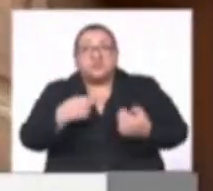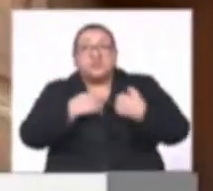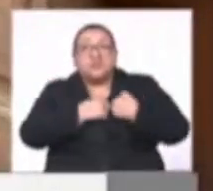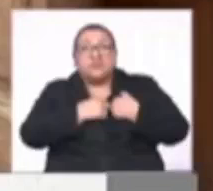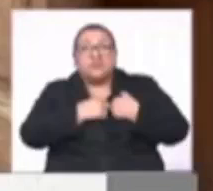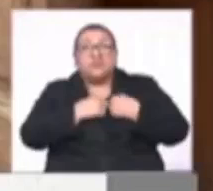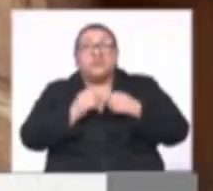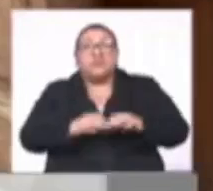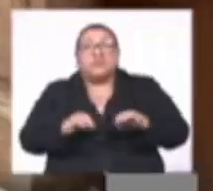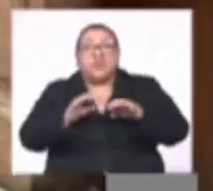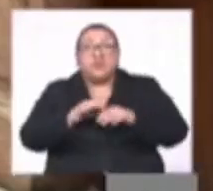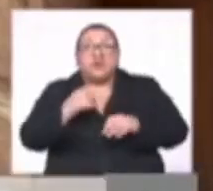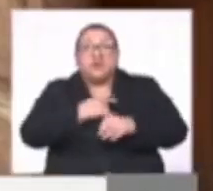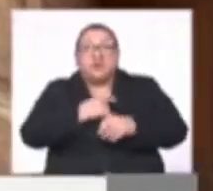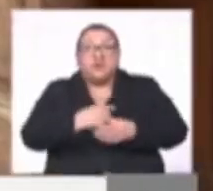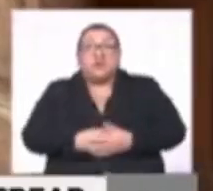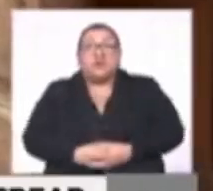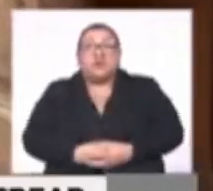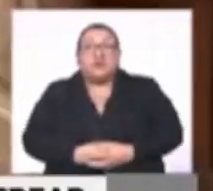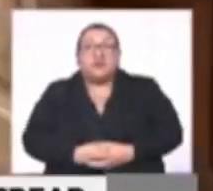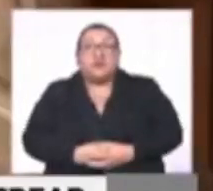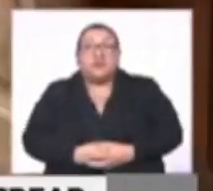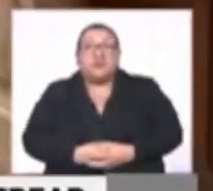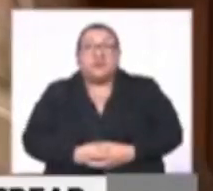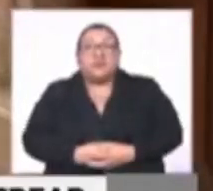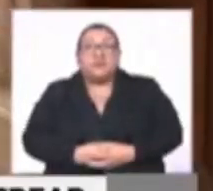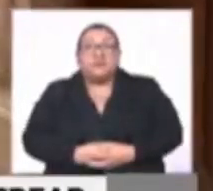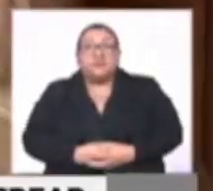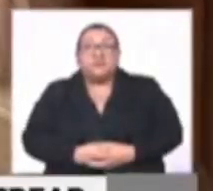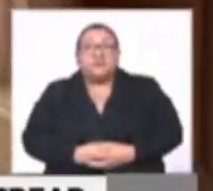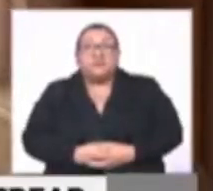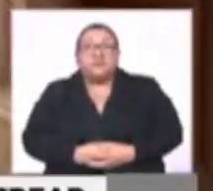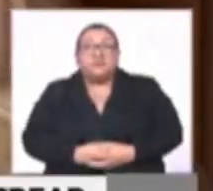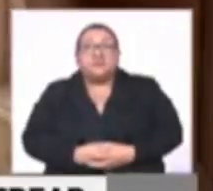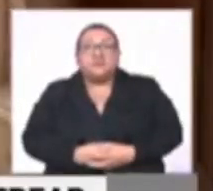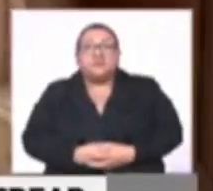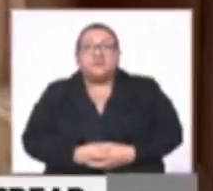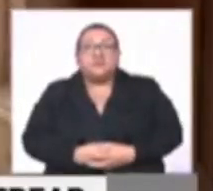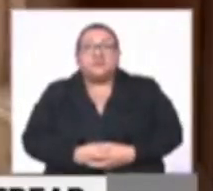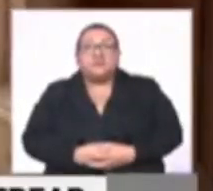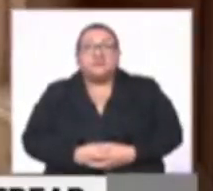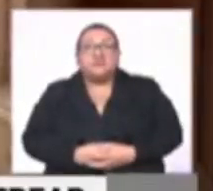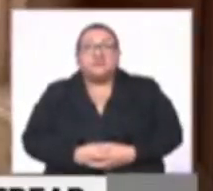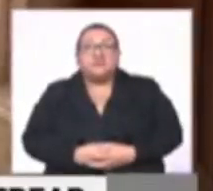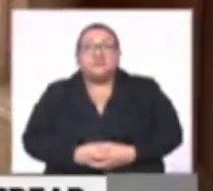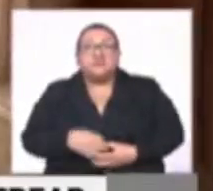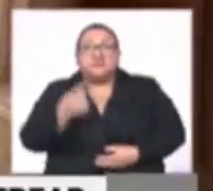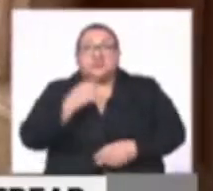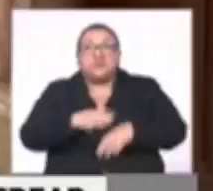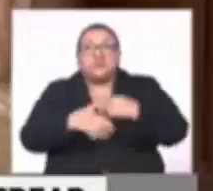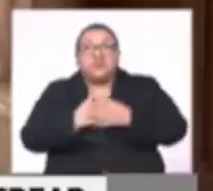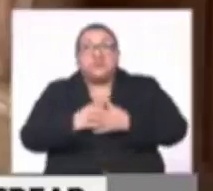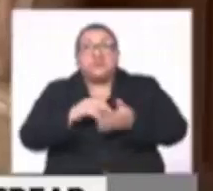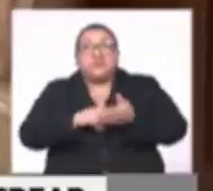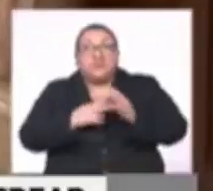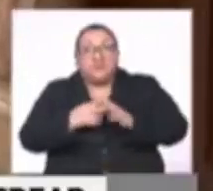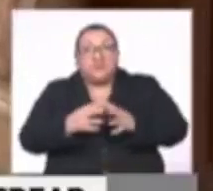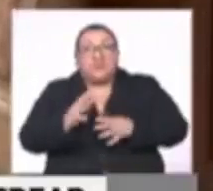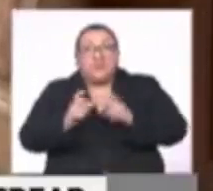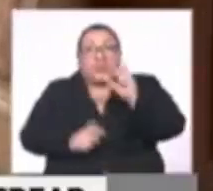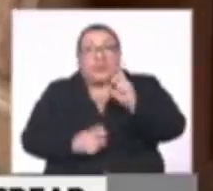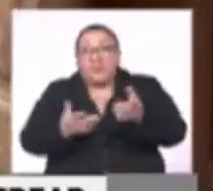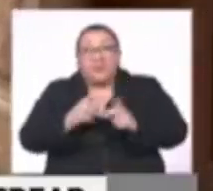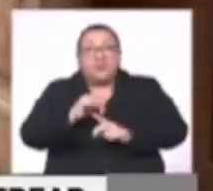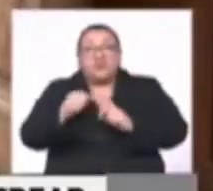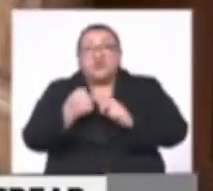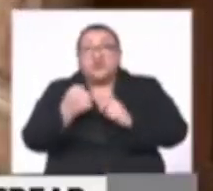estudiantado de la Escuela Nacional Superior de Arte Dramático, sino también para toda la